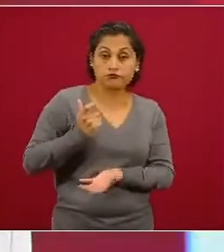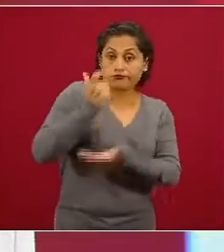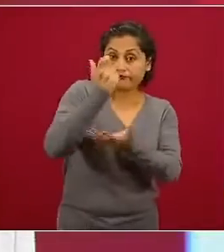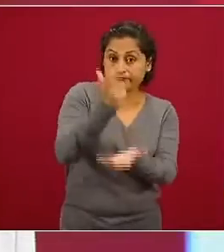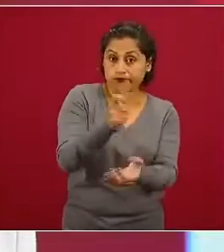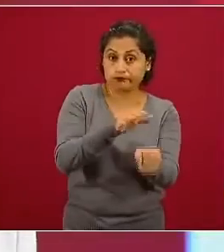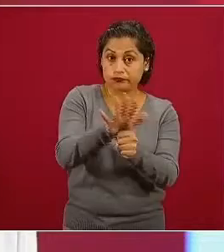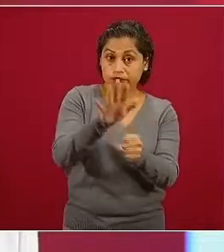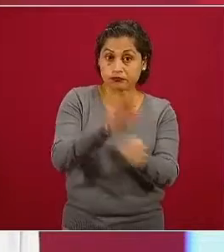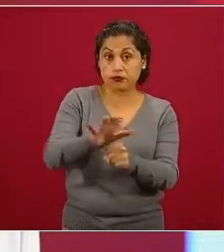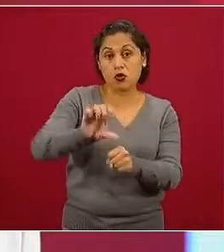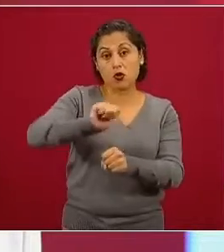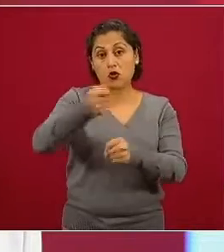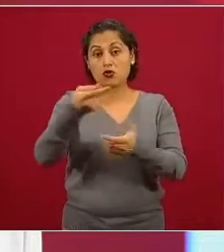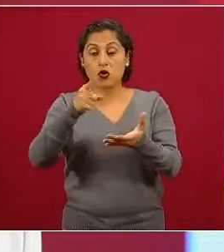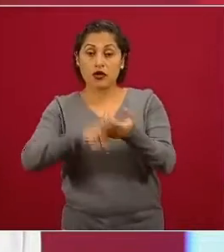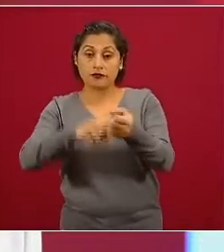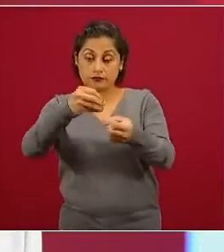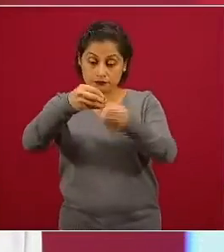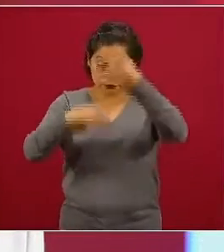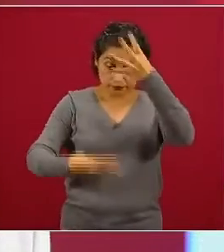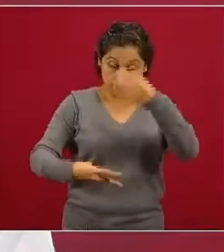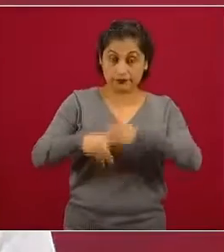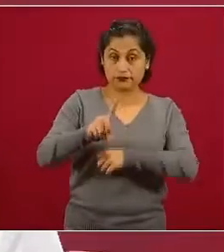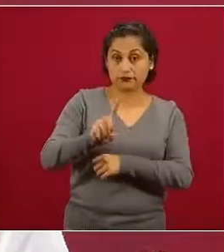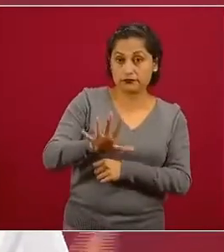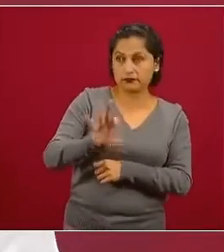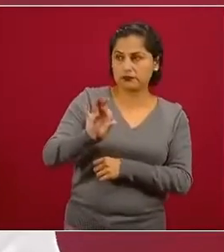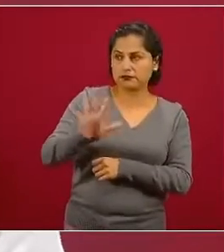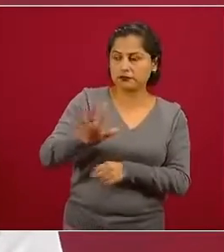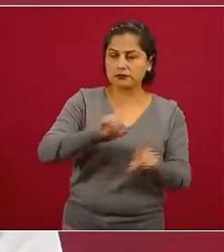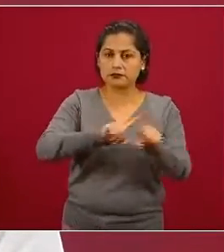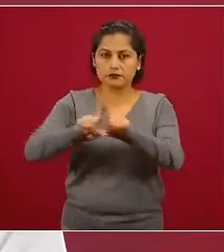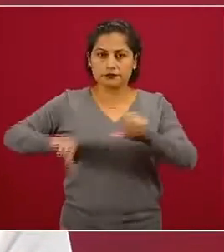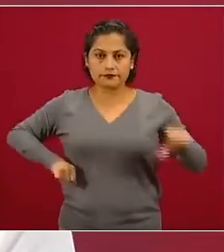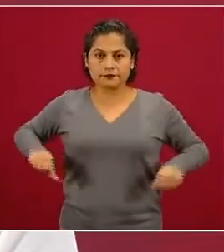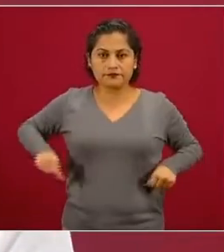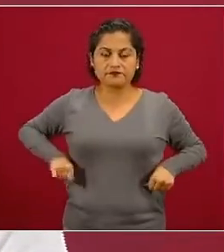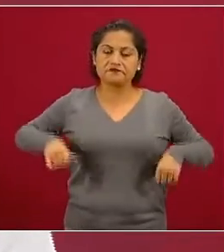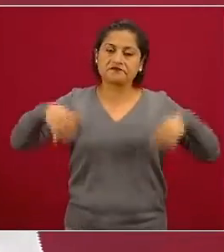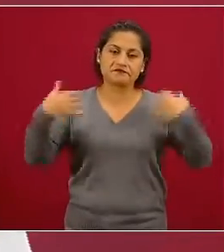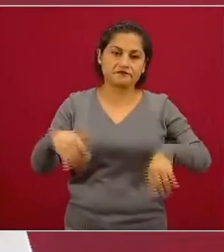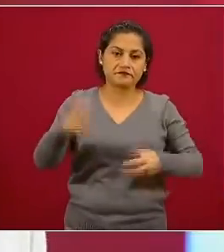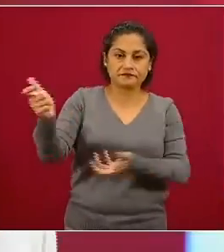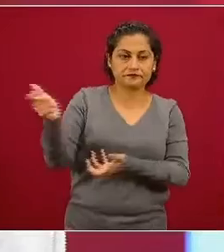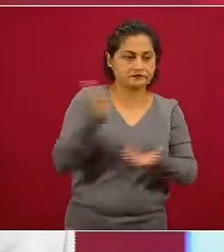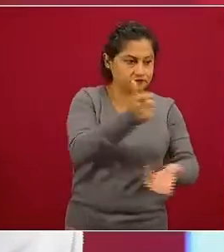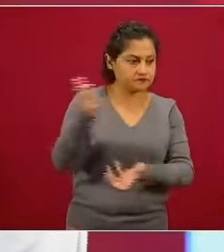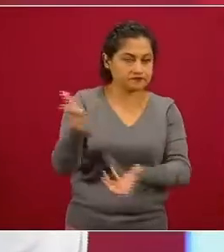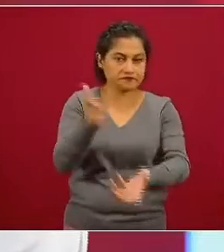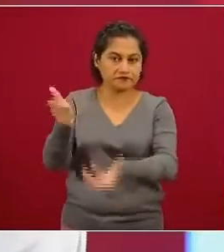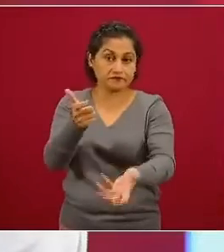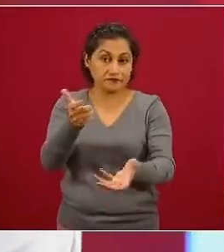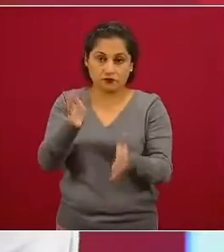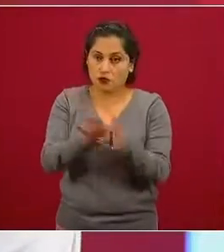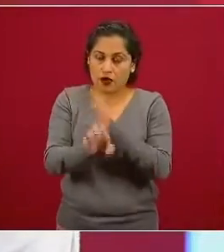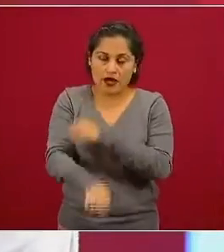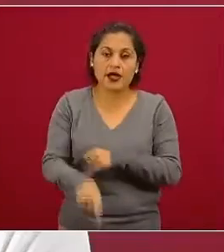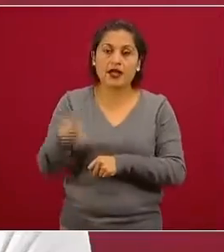de políticas públicas articuladas en 5 ejes principales que van destinadas a los elementos